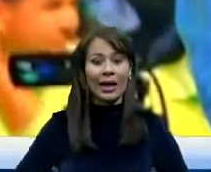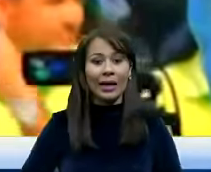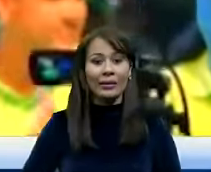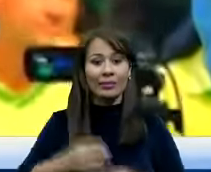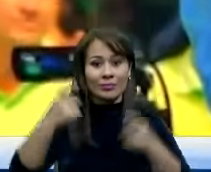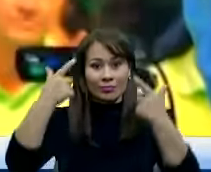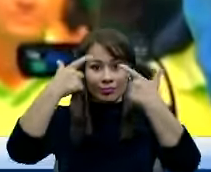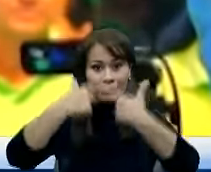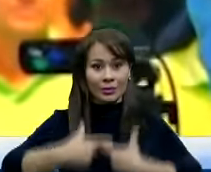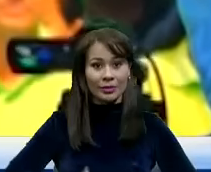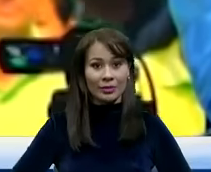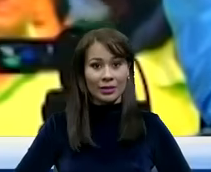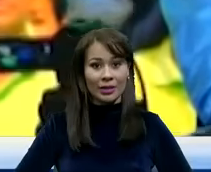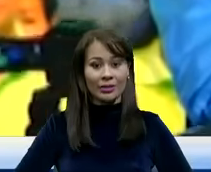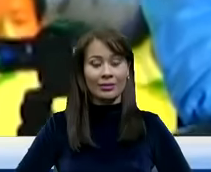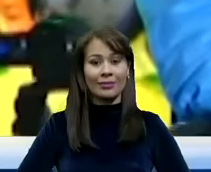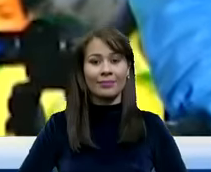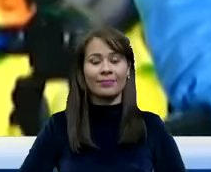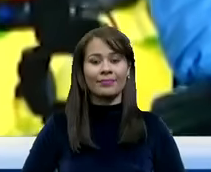humano